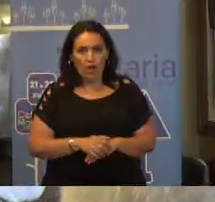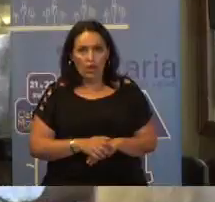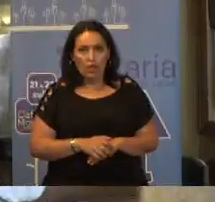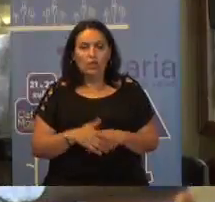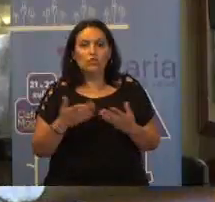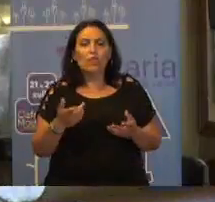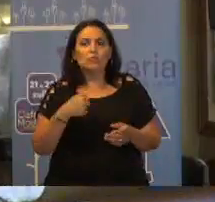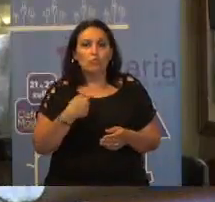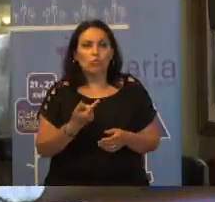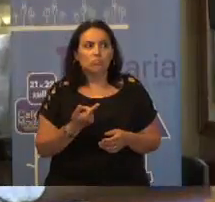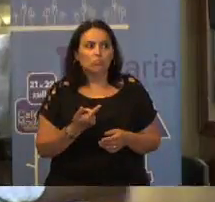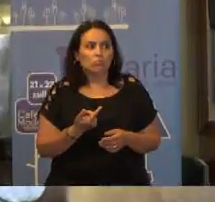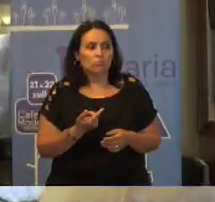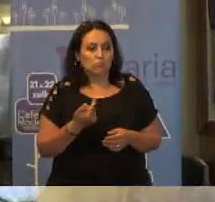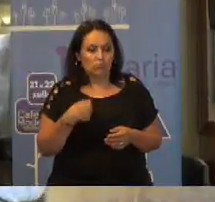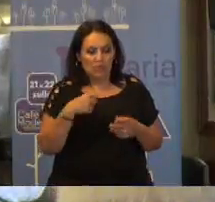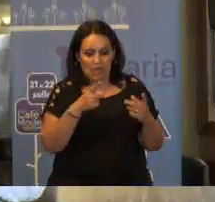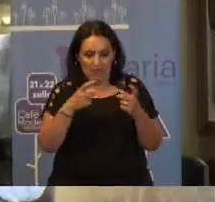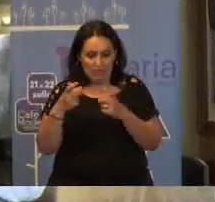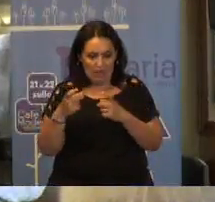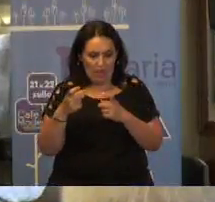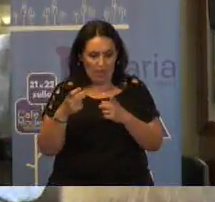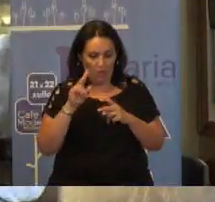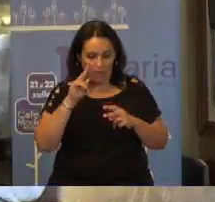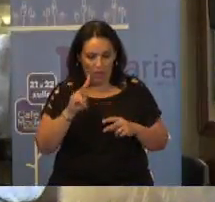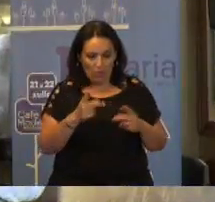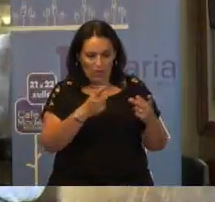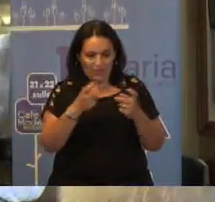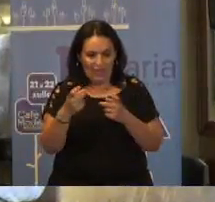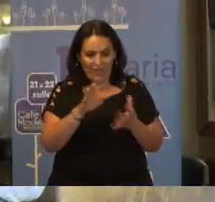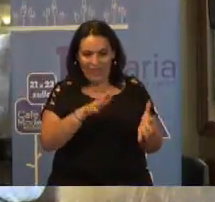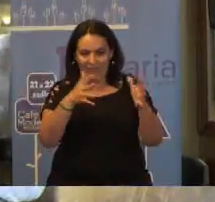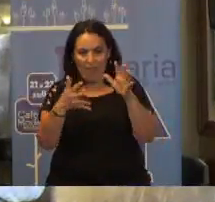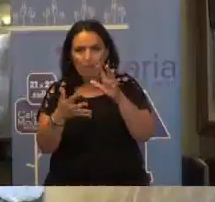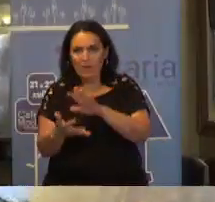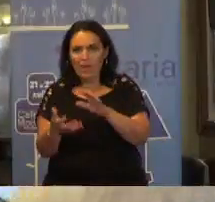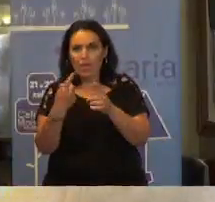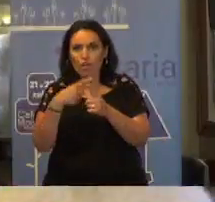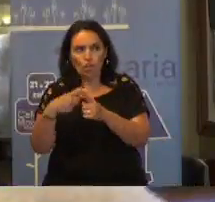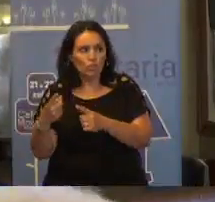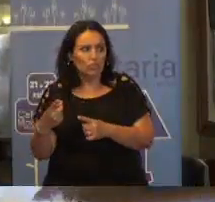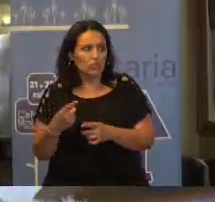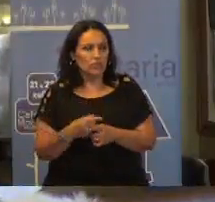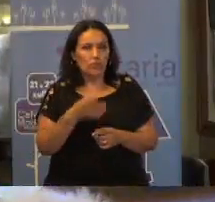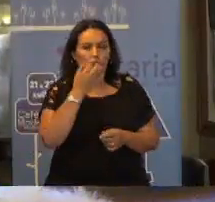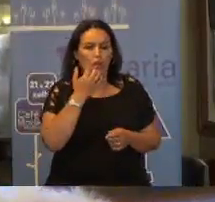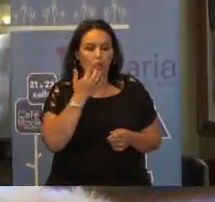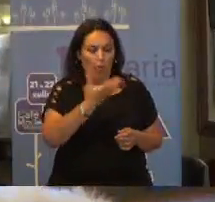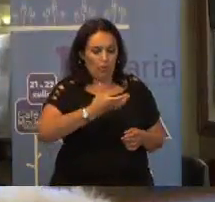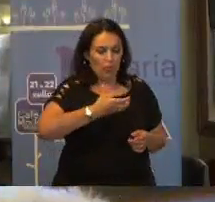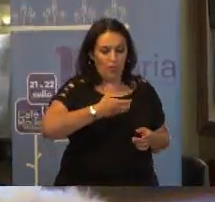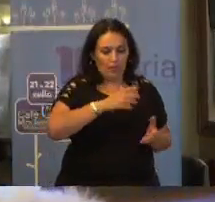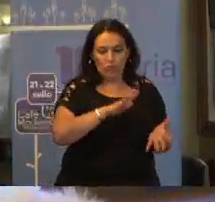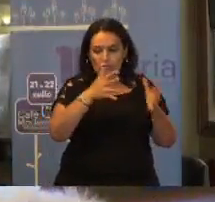e precisamente esa necesidade de que había cuestións competenciais que superan os concellos, porque en realidade